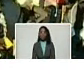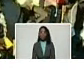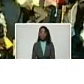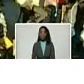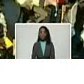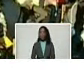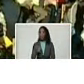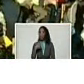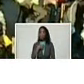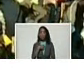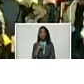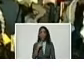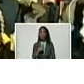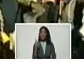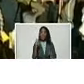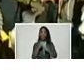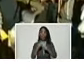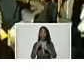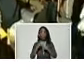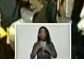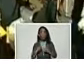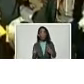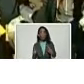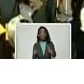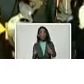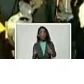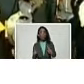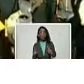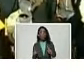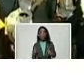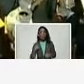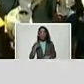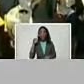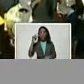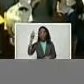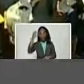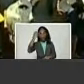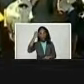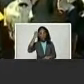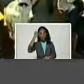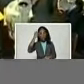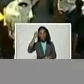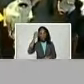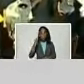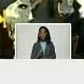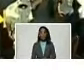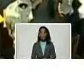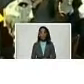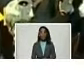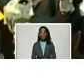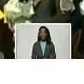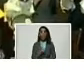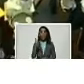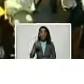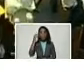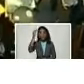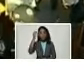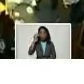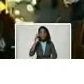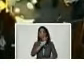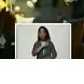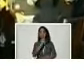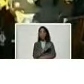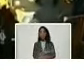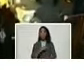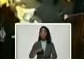No puedo decir la palabra, pero lo que tienen en la mente. Ellos se creen un poder que